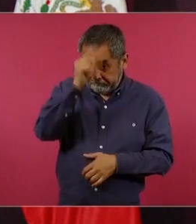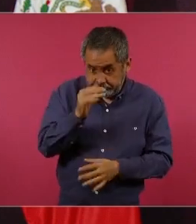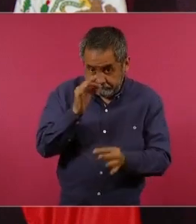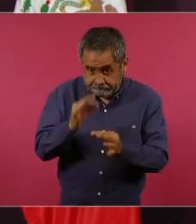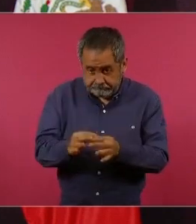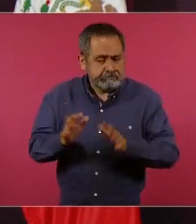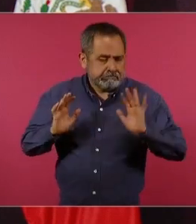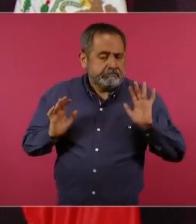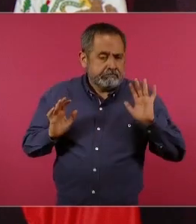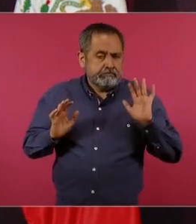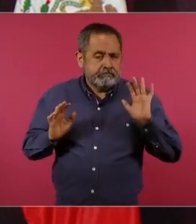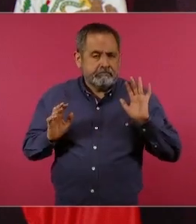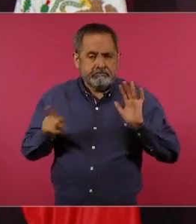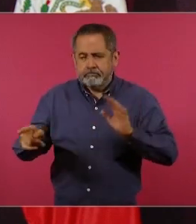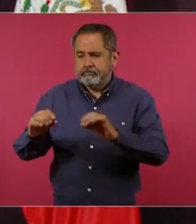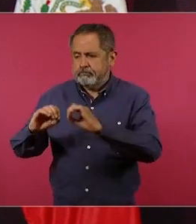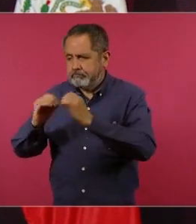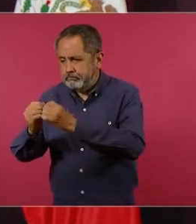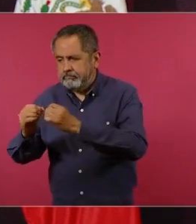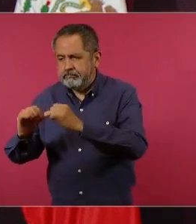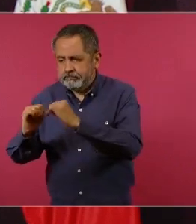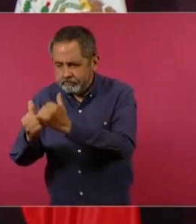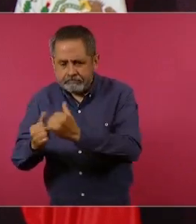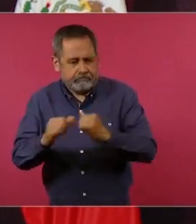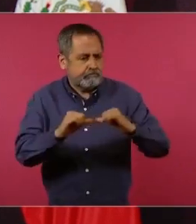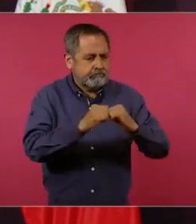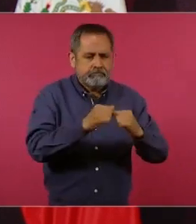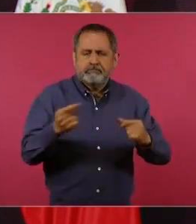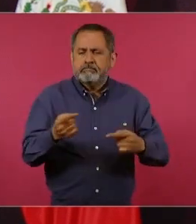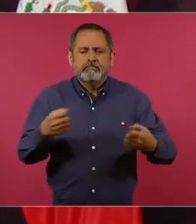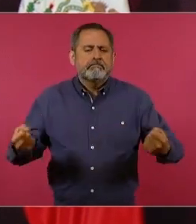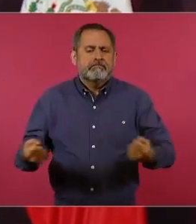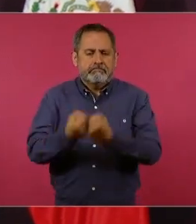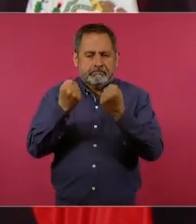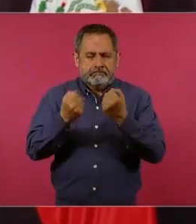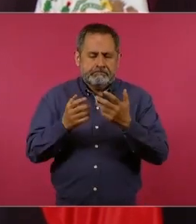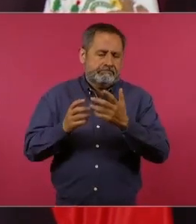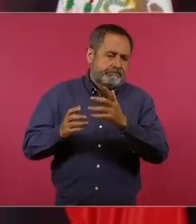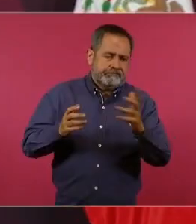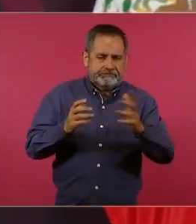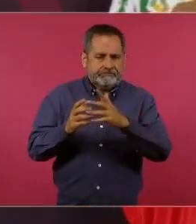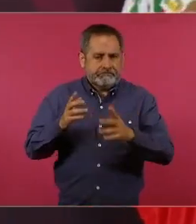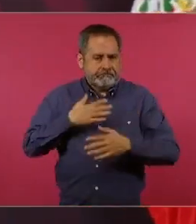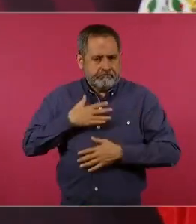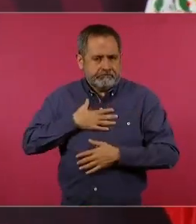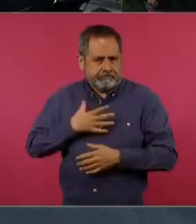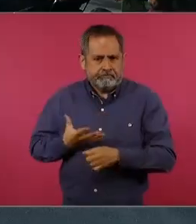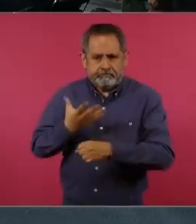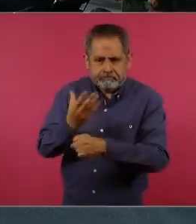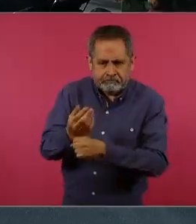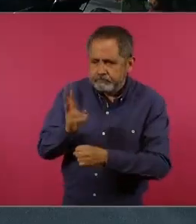organizaciones que están enfrentadas. Entonces, estamos buscando